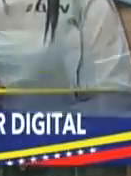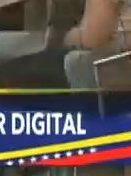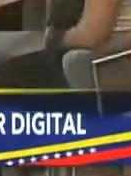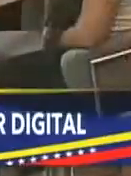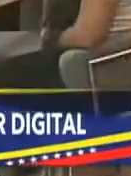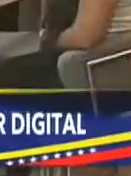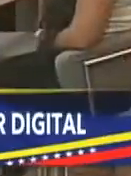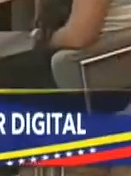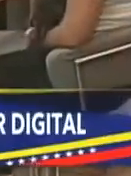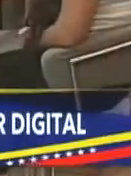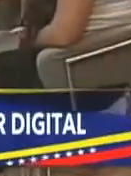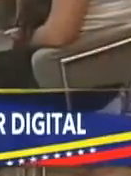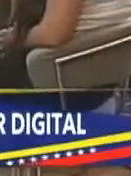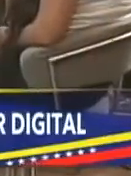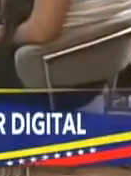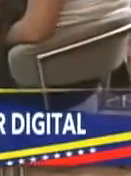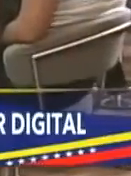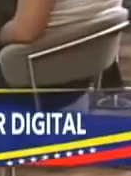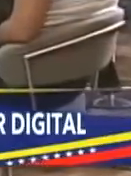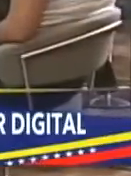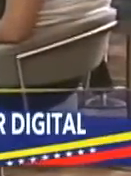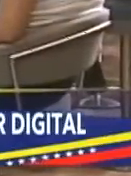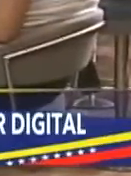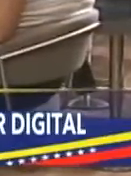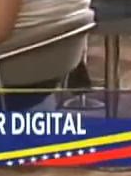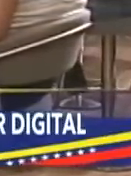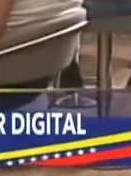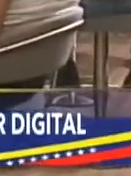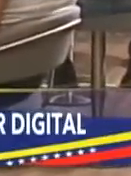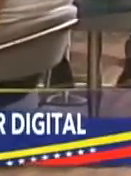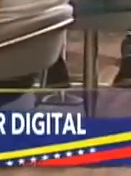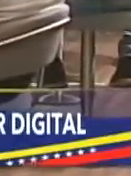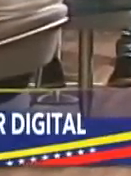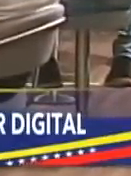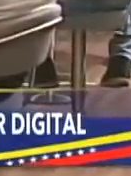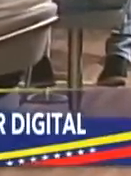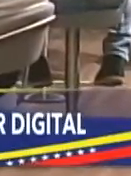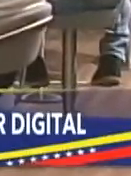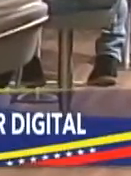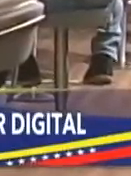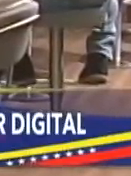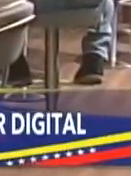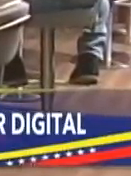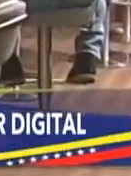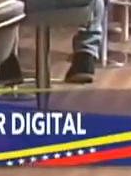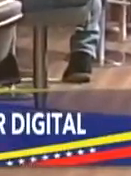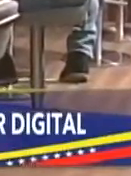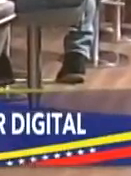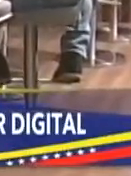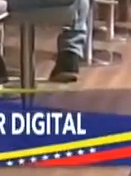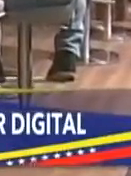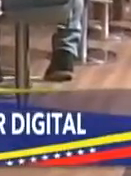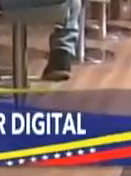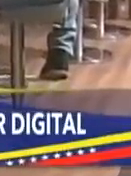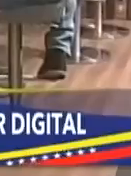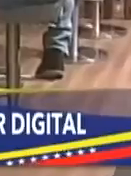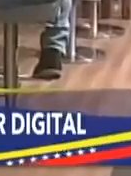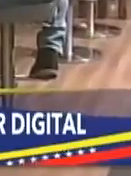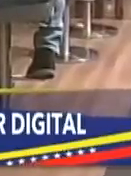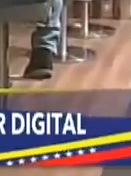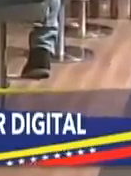la facilitación a todos los emprendedores y emprendedoras. Y mi comandante, aquí en Caracas, está aumentando los